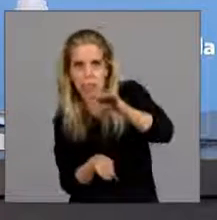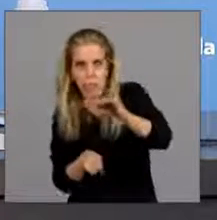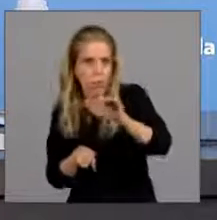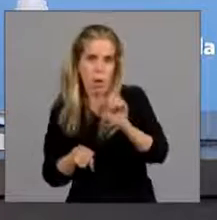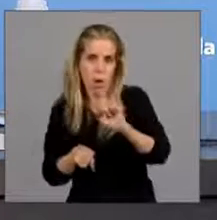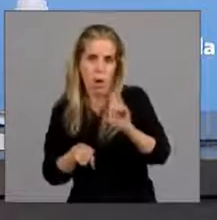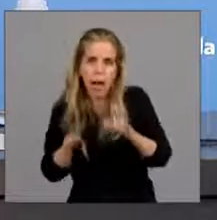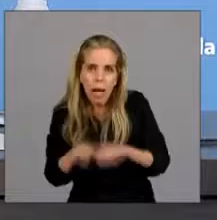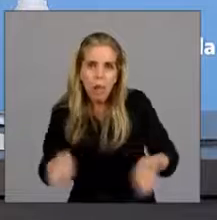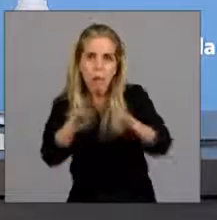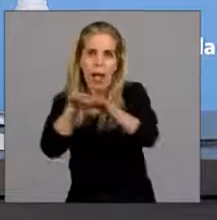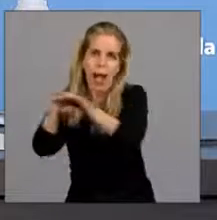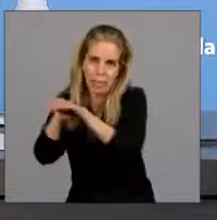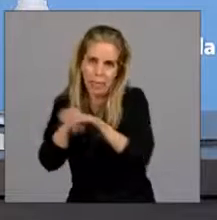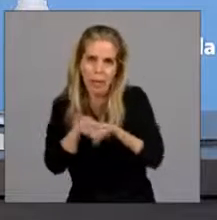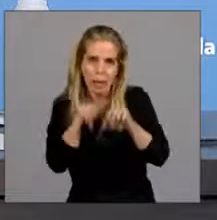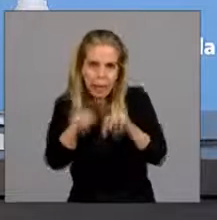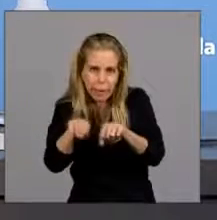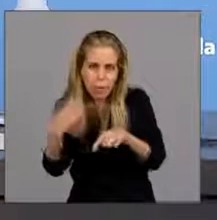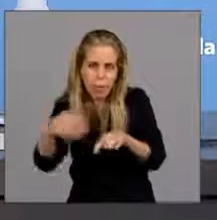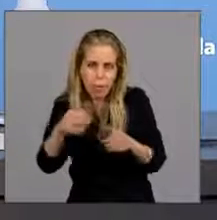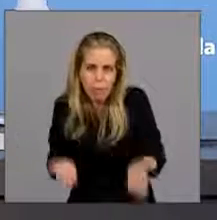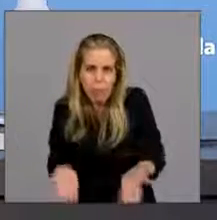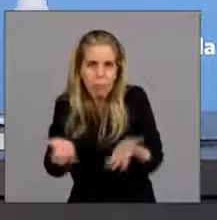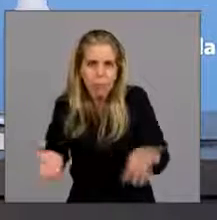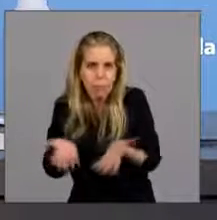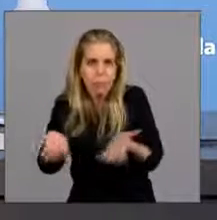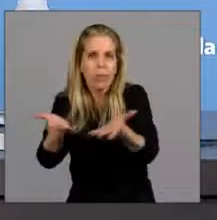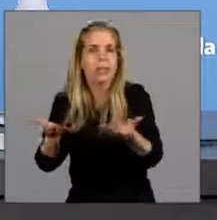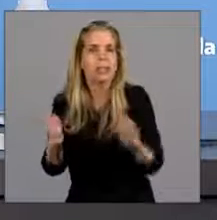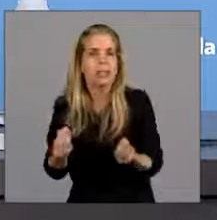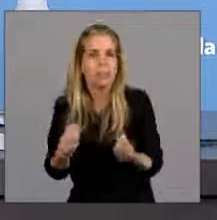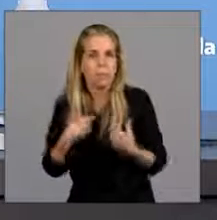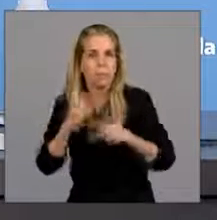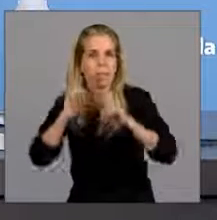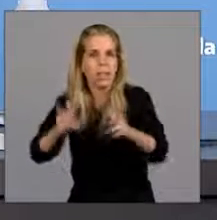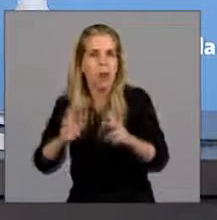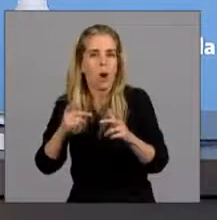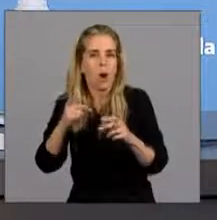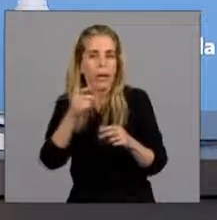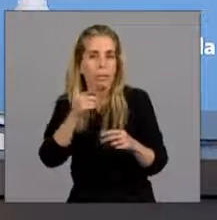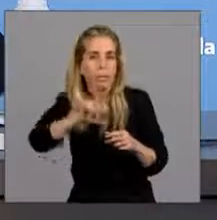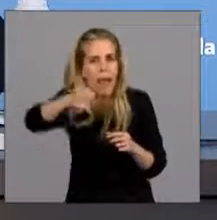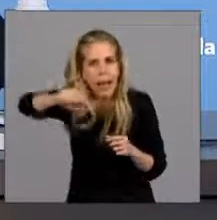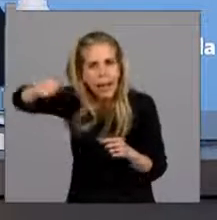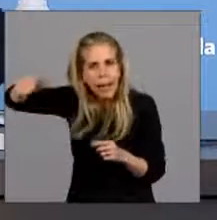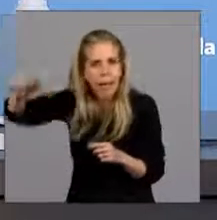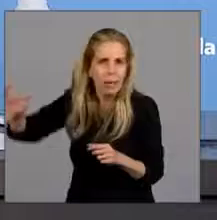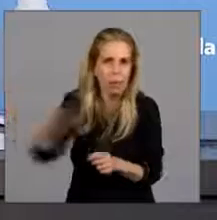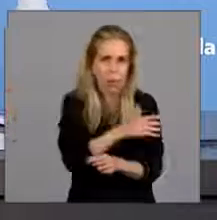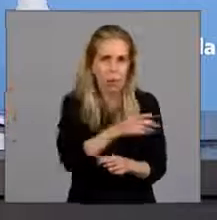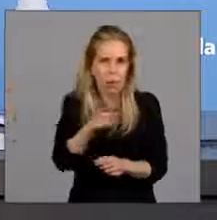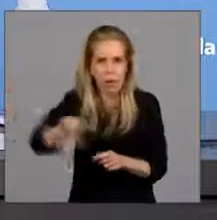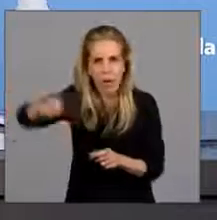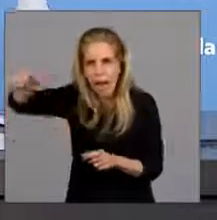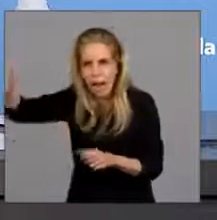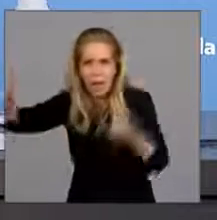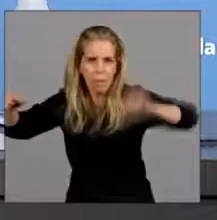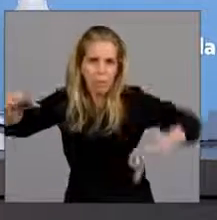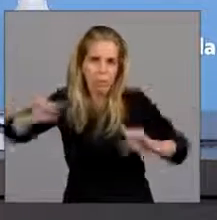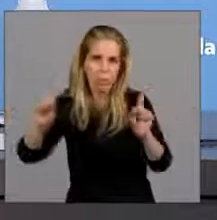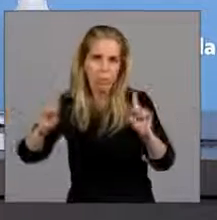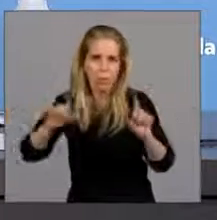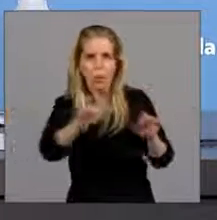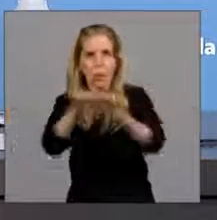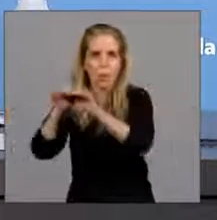caso lo que tenemos que reconstruir es un capitalismo, como digo yo, donde todos ganen, no donde algunos ganen y otros pierden.